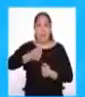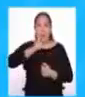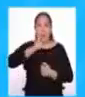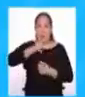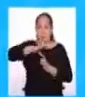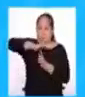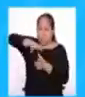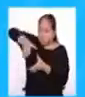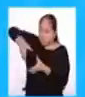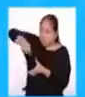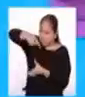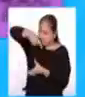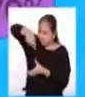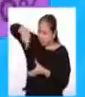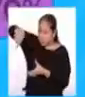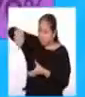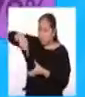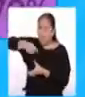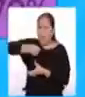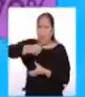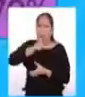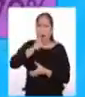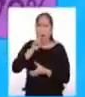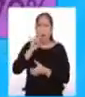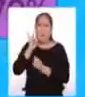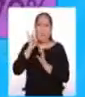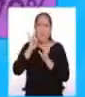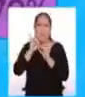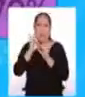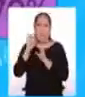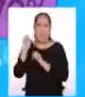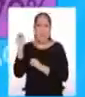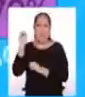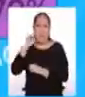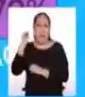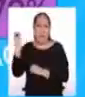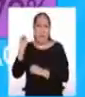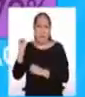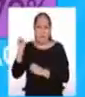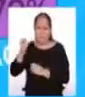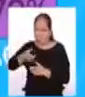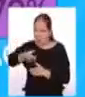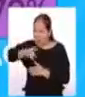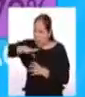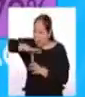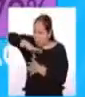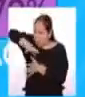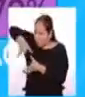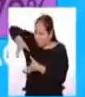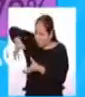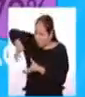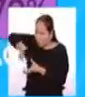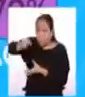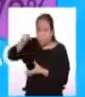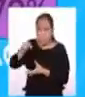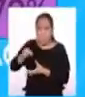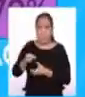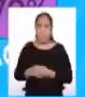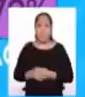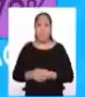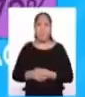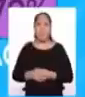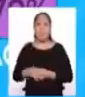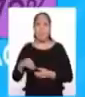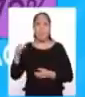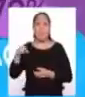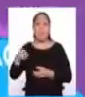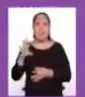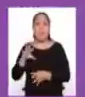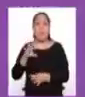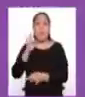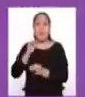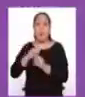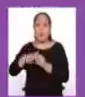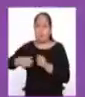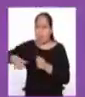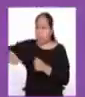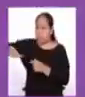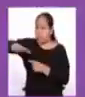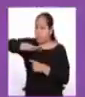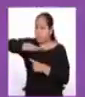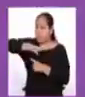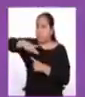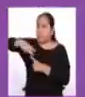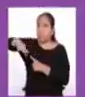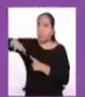del planeta. Aproximadamente el 70% está cubierto por el agua y se encuentra naturalmente en el ambiente